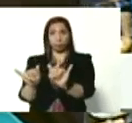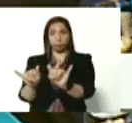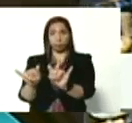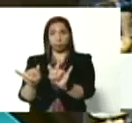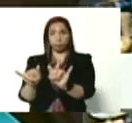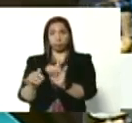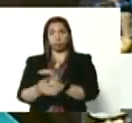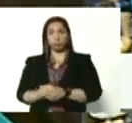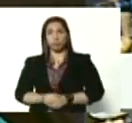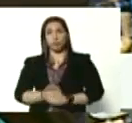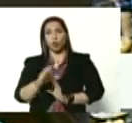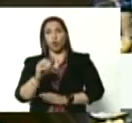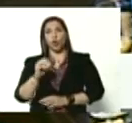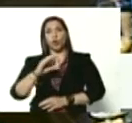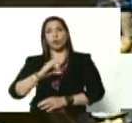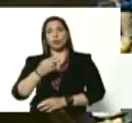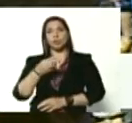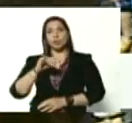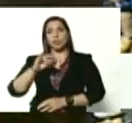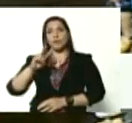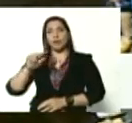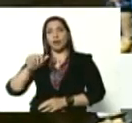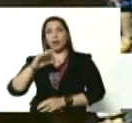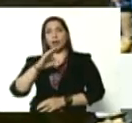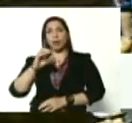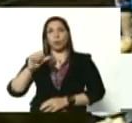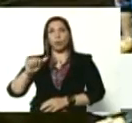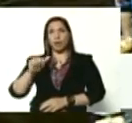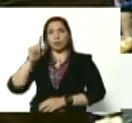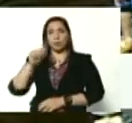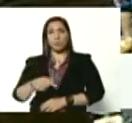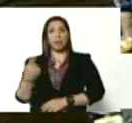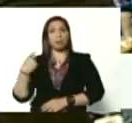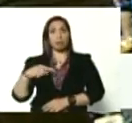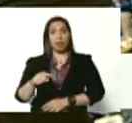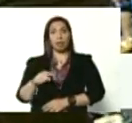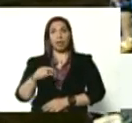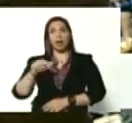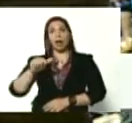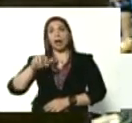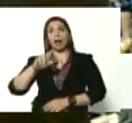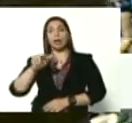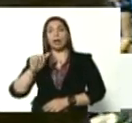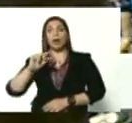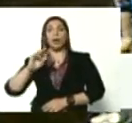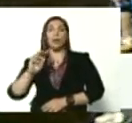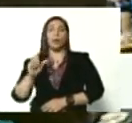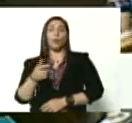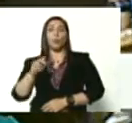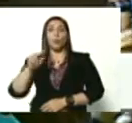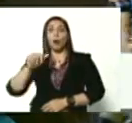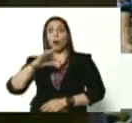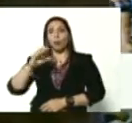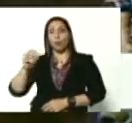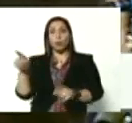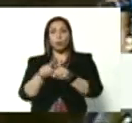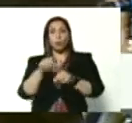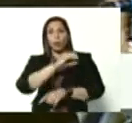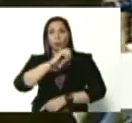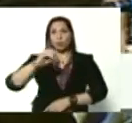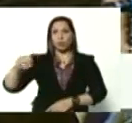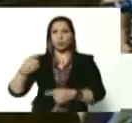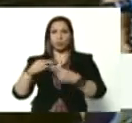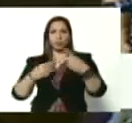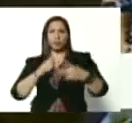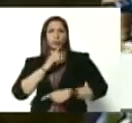coquivacoa como el famoso churún merú que quizás tenga su nombre arahuaco y no sólo en caribe como el orinoco que tiene distintos